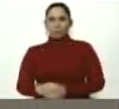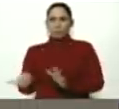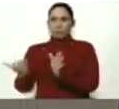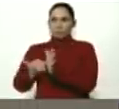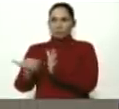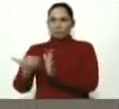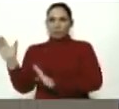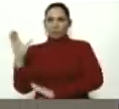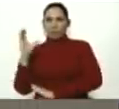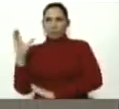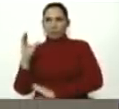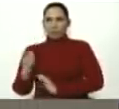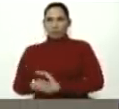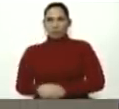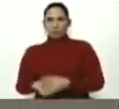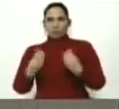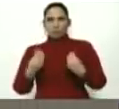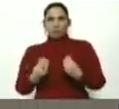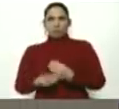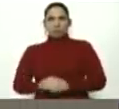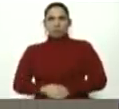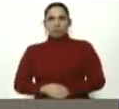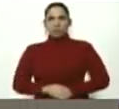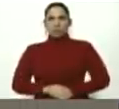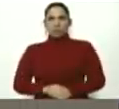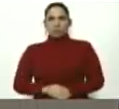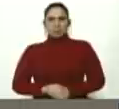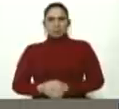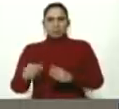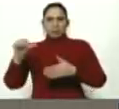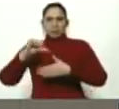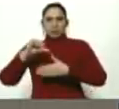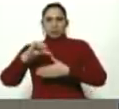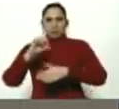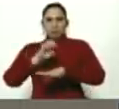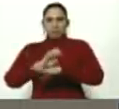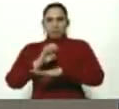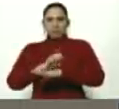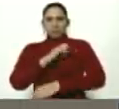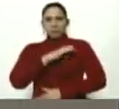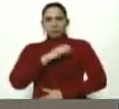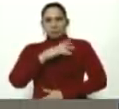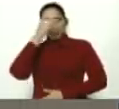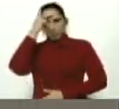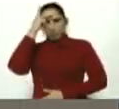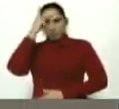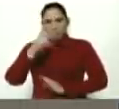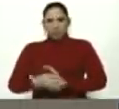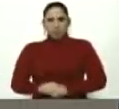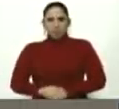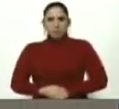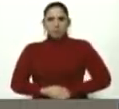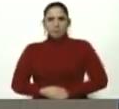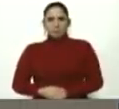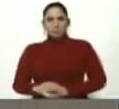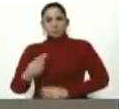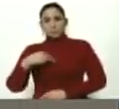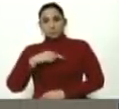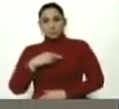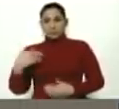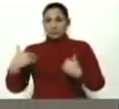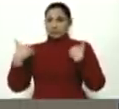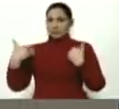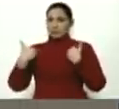de Colombia, vecinos como somos en Sudamérica, de Ecuador, de Chile, de Perú, pues estamos